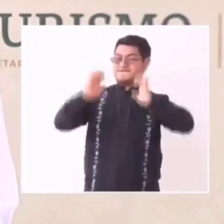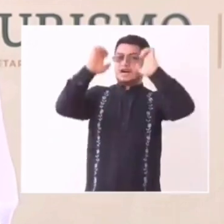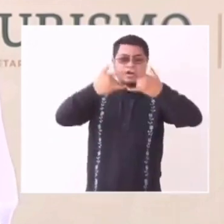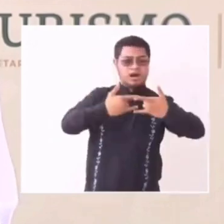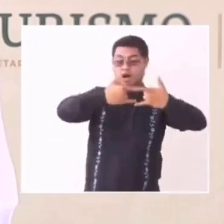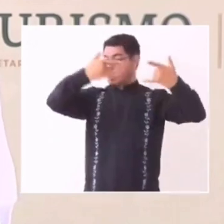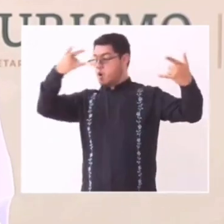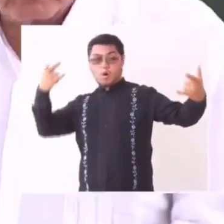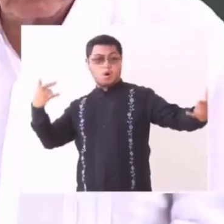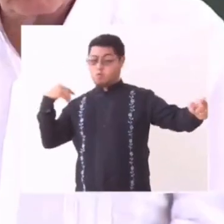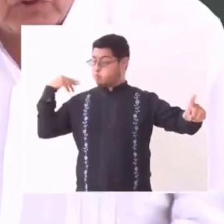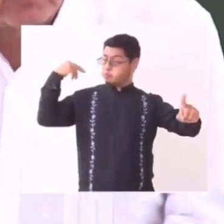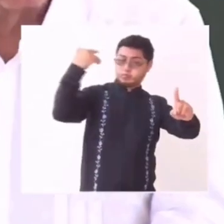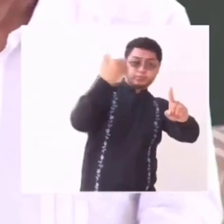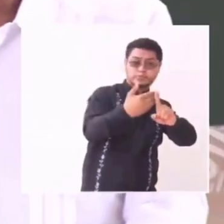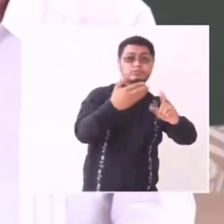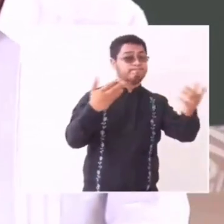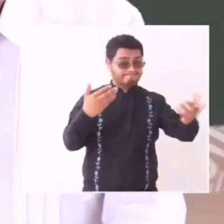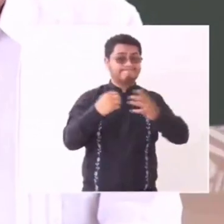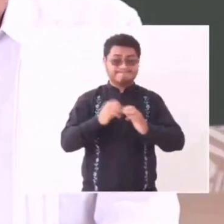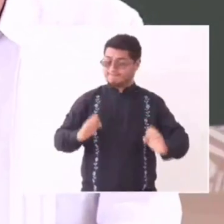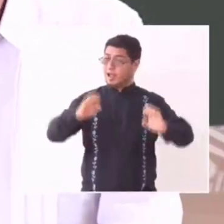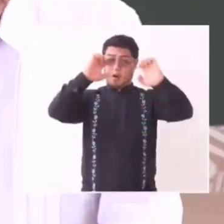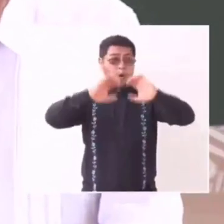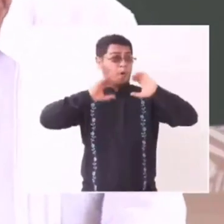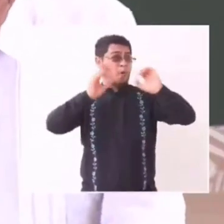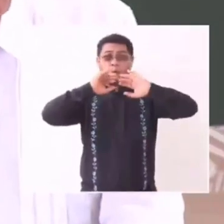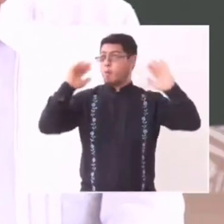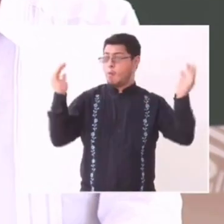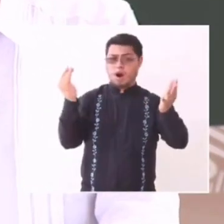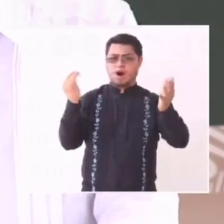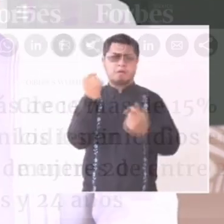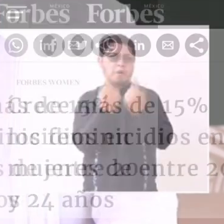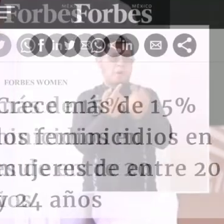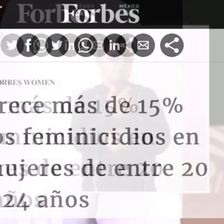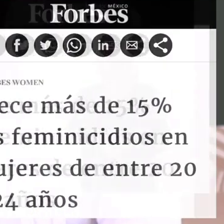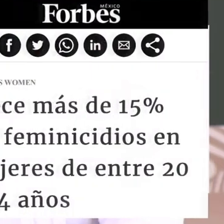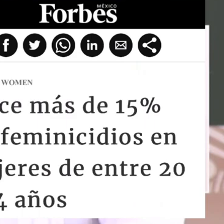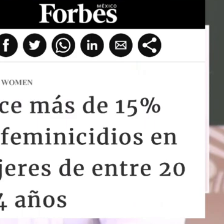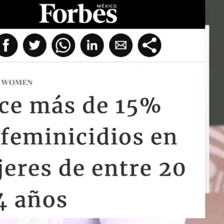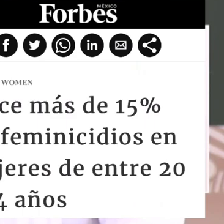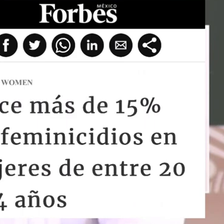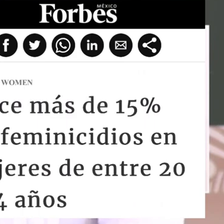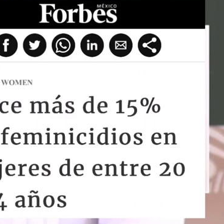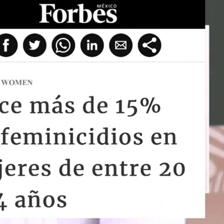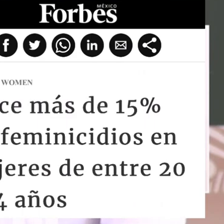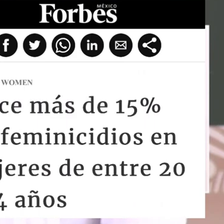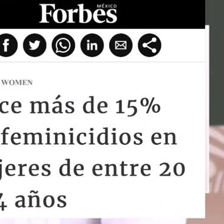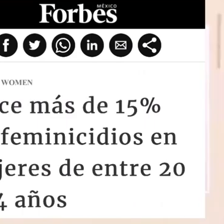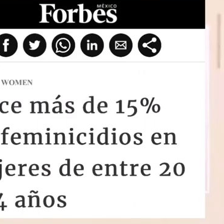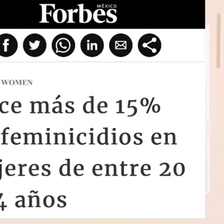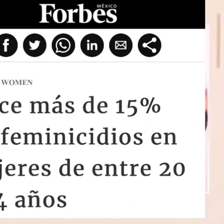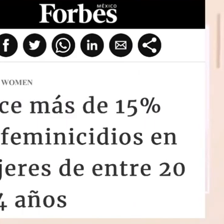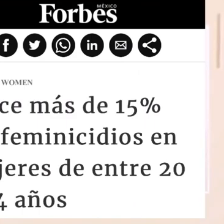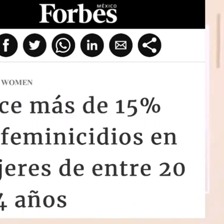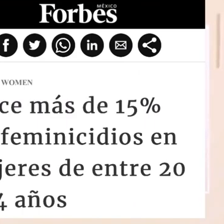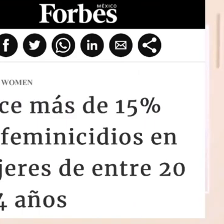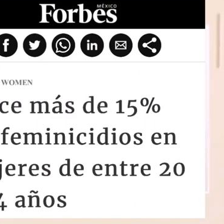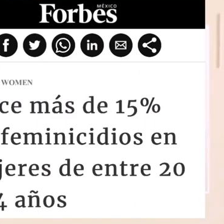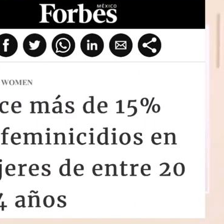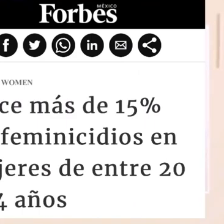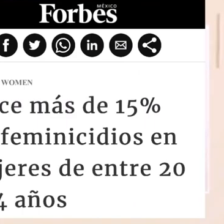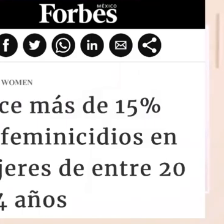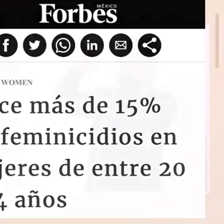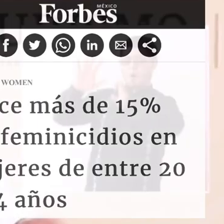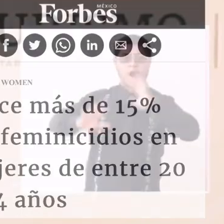históricos, monumentos históricos. Muchos no saben, pero cuando se pinta Bellas Artes, cuando se pinta el Hemiciclo a Juárez,